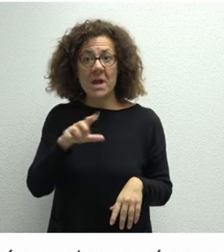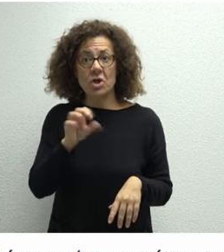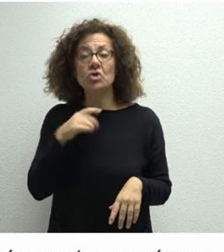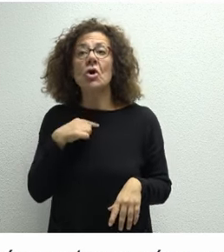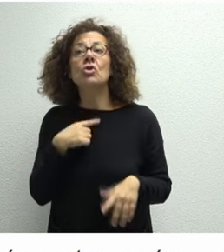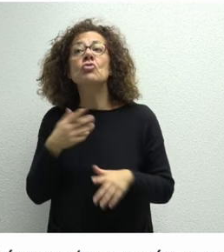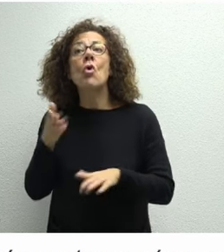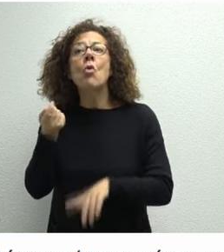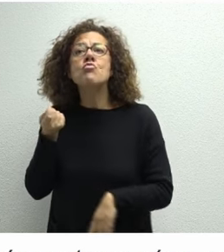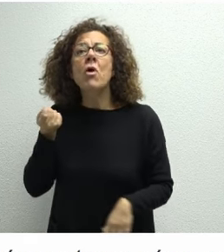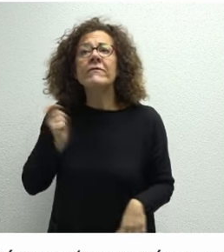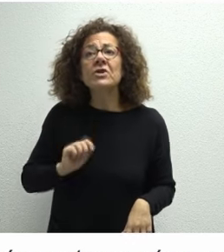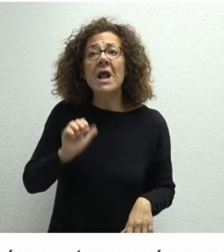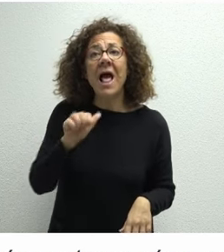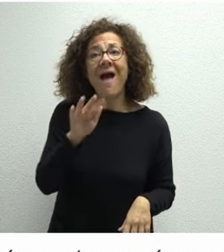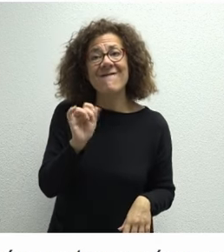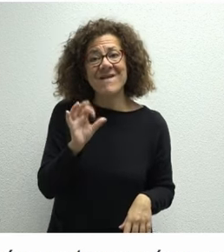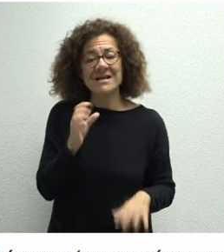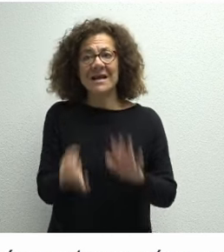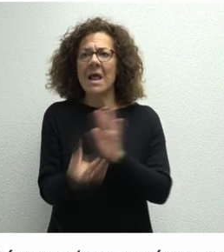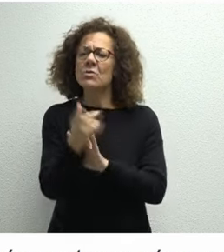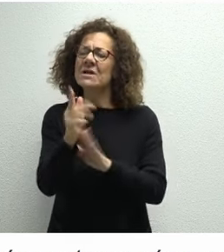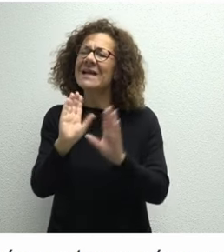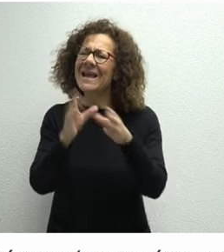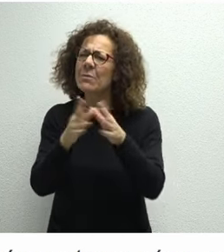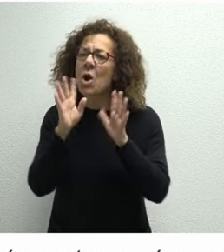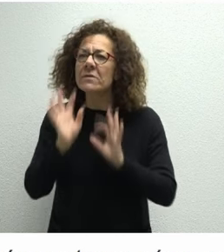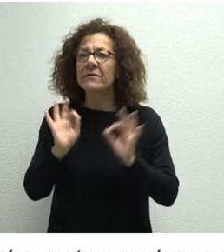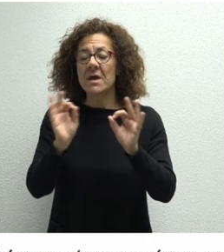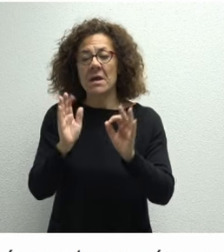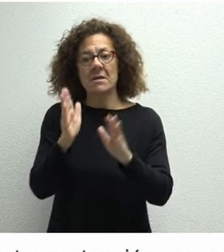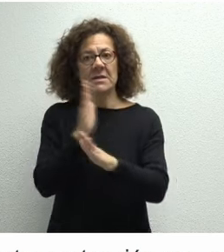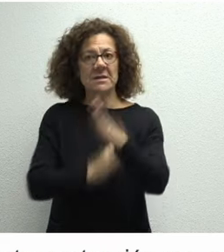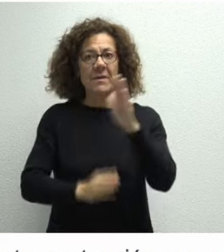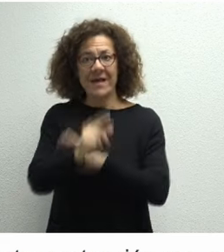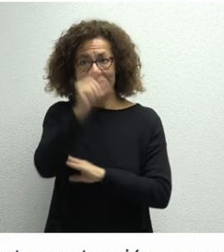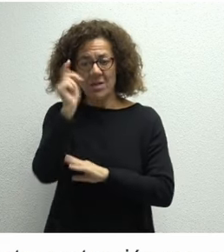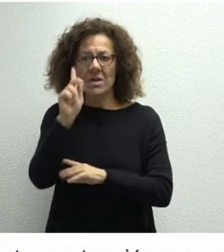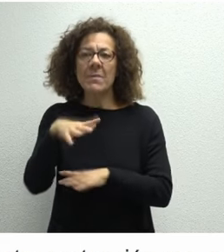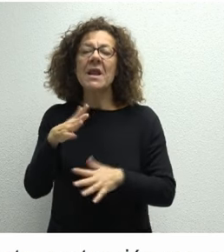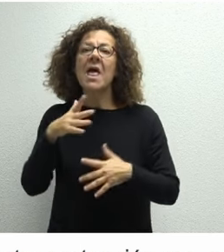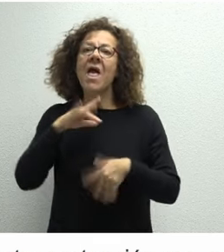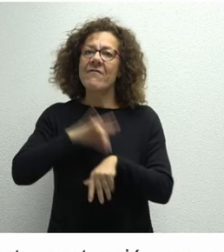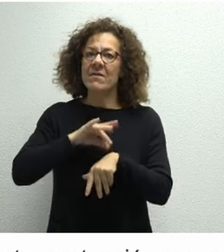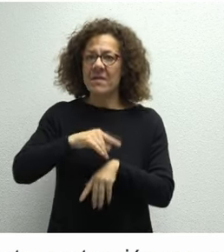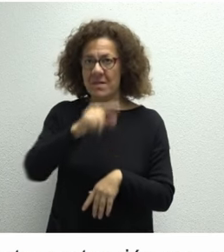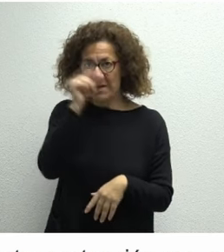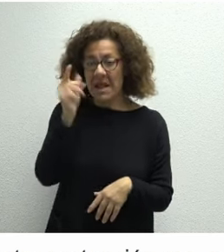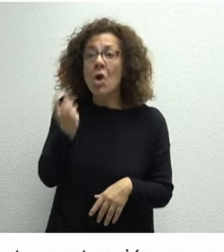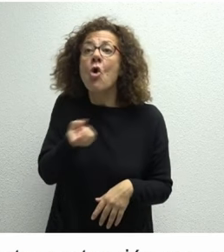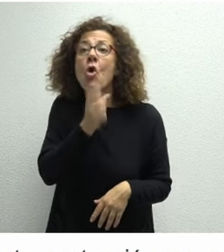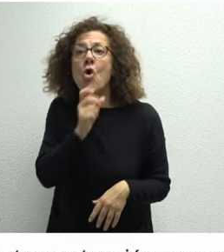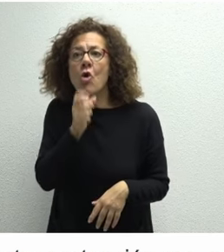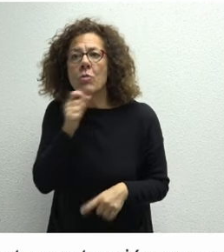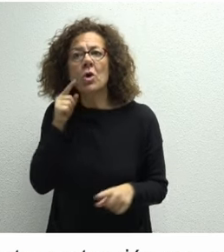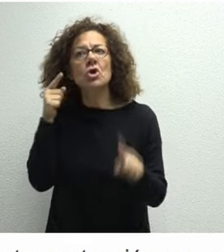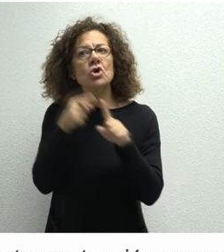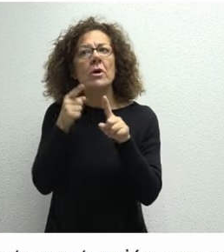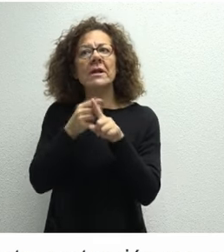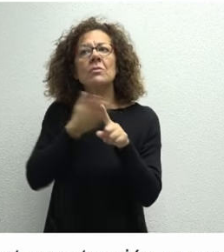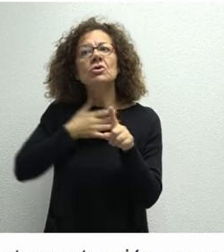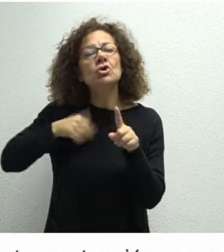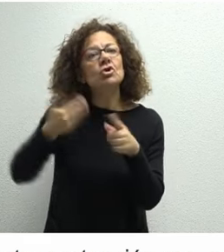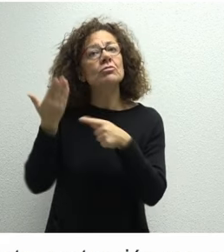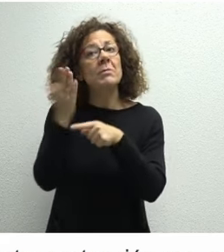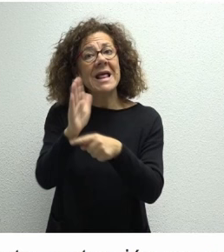afas llegásemos a conformar pues ese equipo especializado vale en discapacidad intelectual y enfermedad mental Cómo con estos objetivos que nosotros